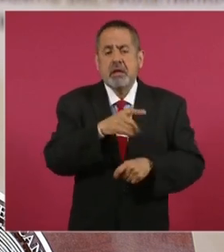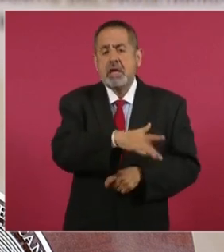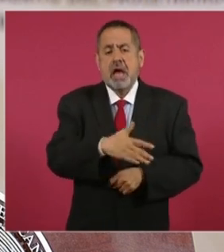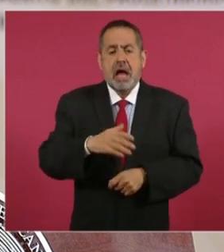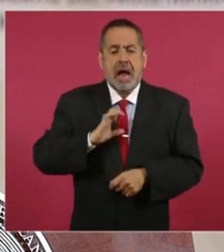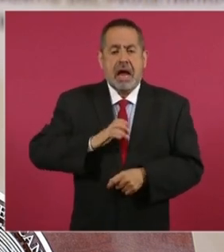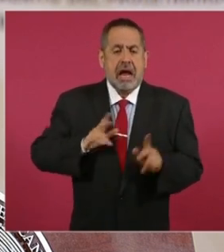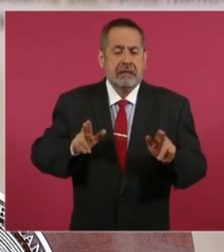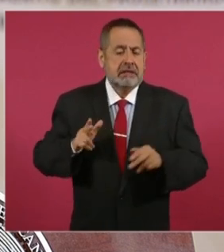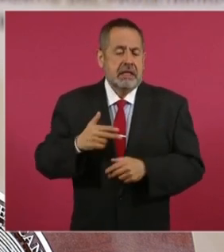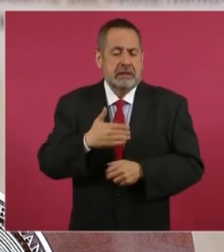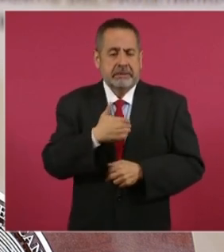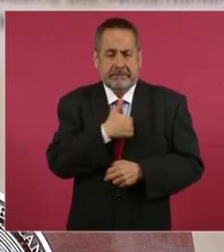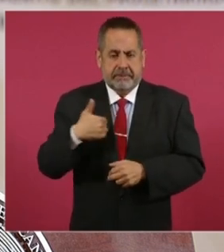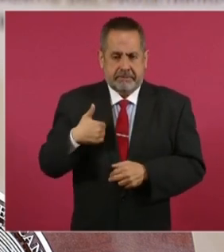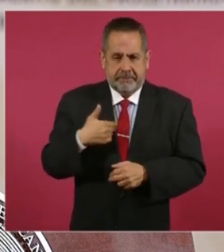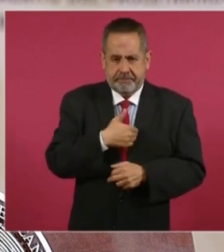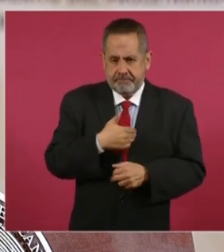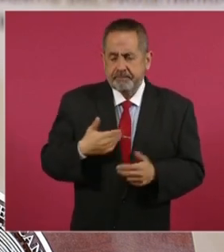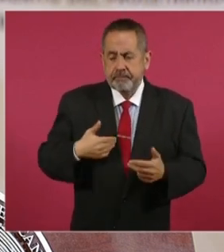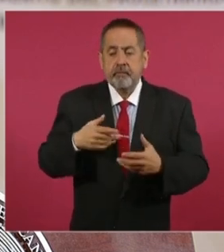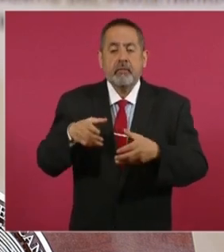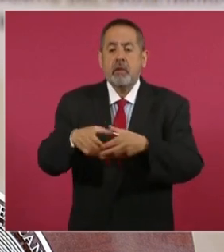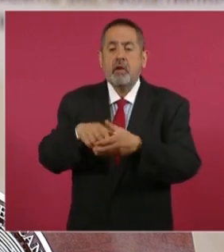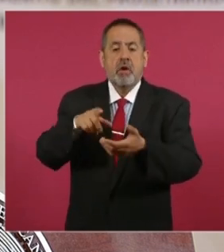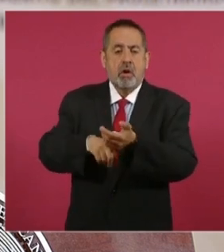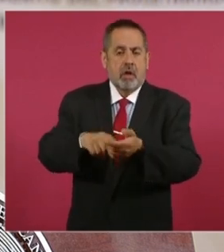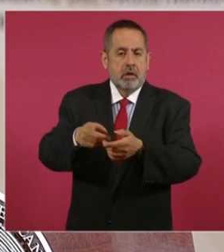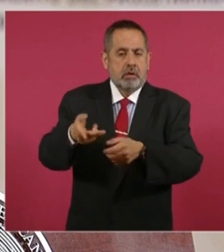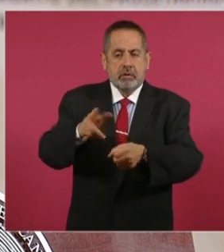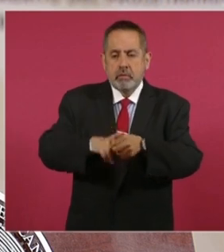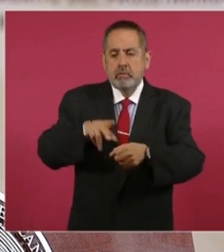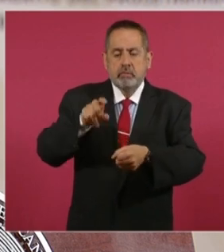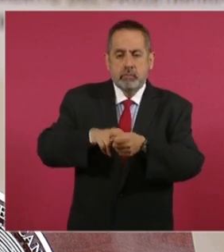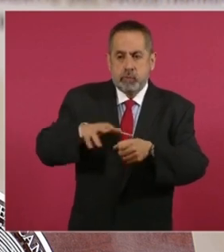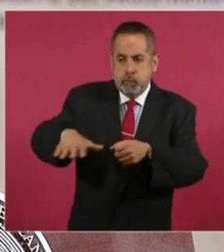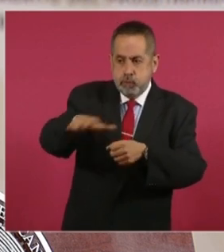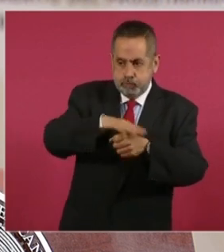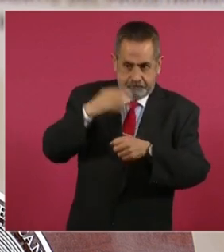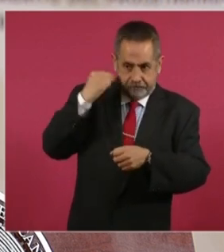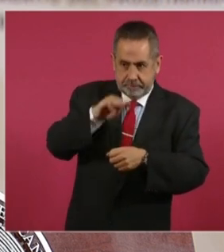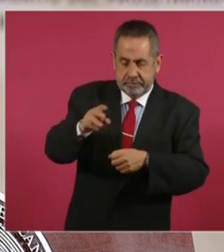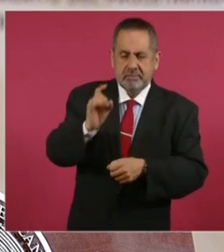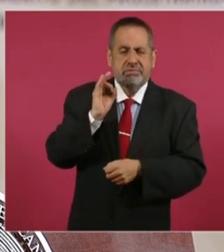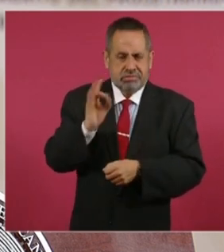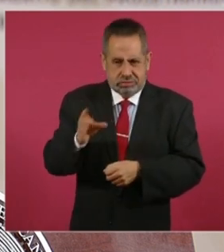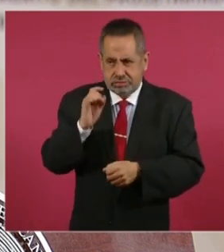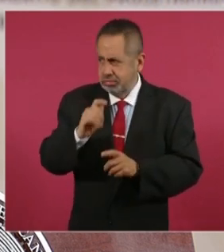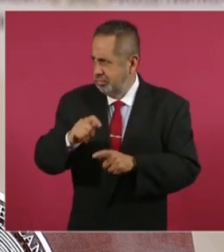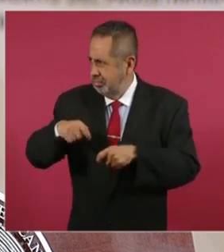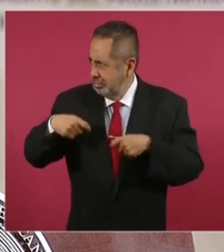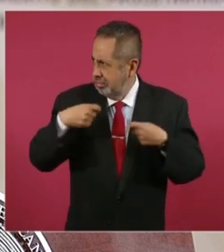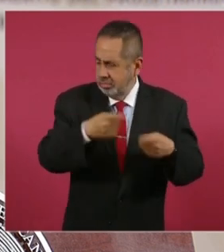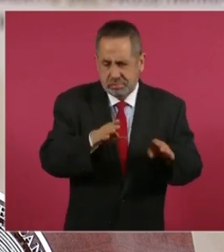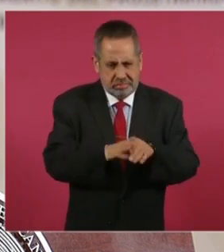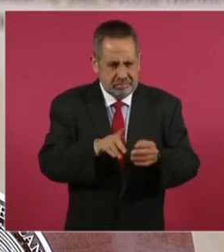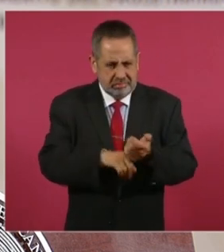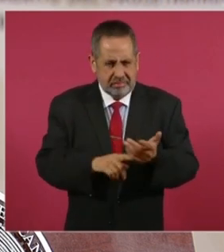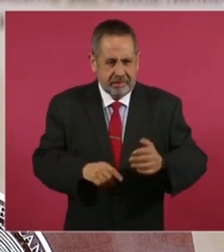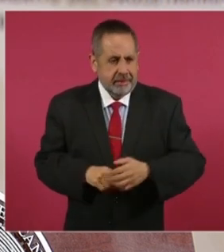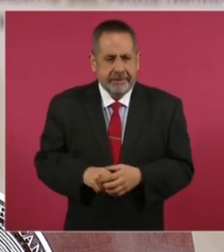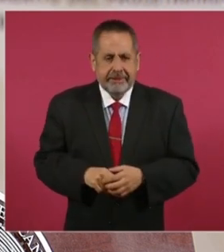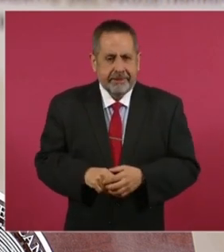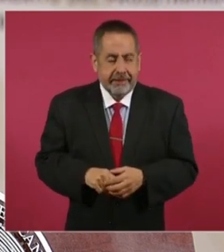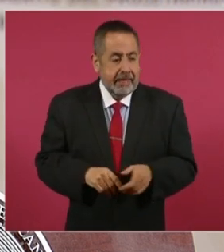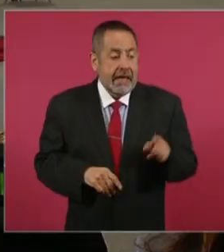en la unidad de medicina familiar número 82 de Zamora. Esta nota hace referencia casualmente